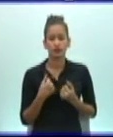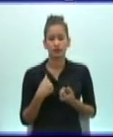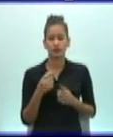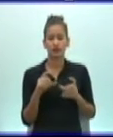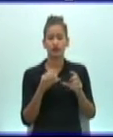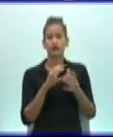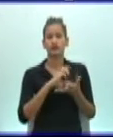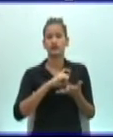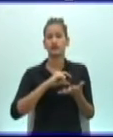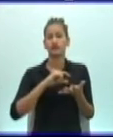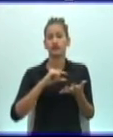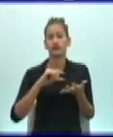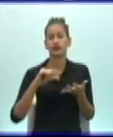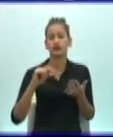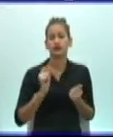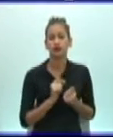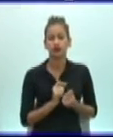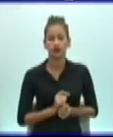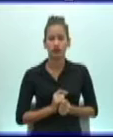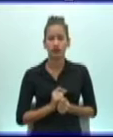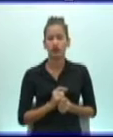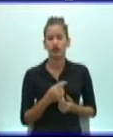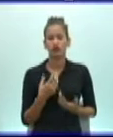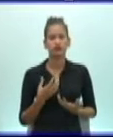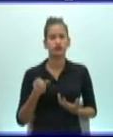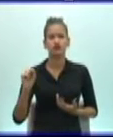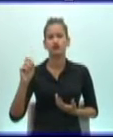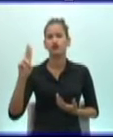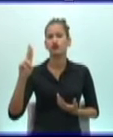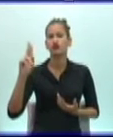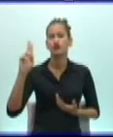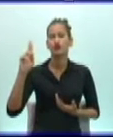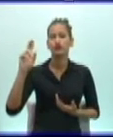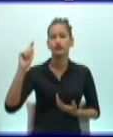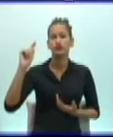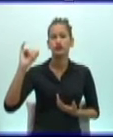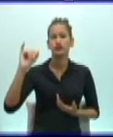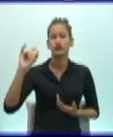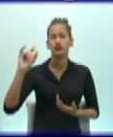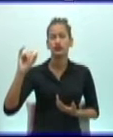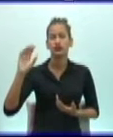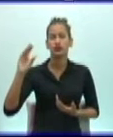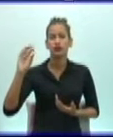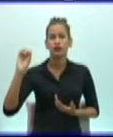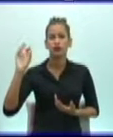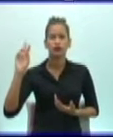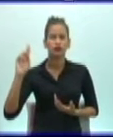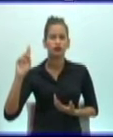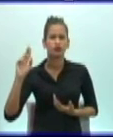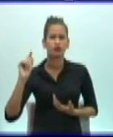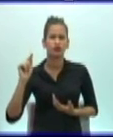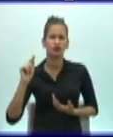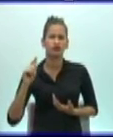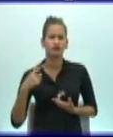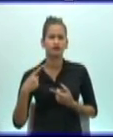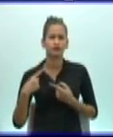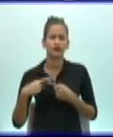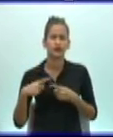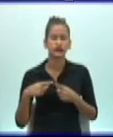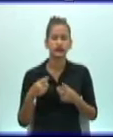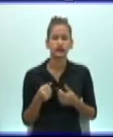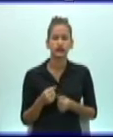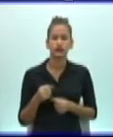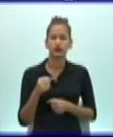agua de corar. Un surtidor es ese instrumento que sirve para